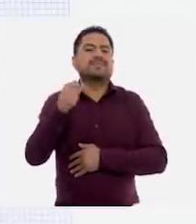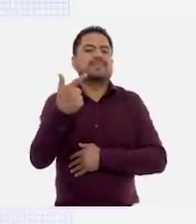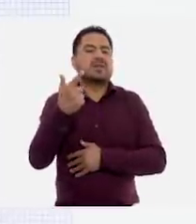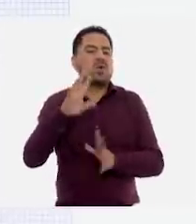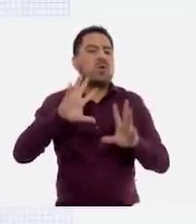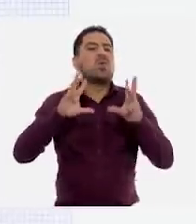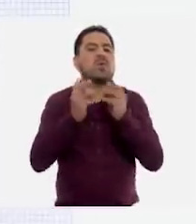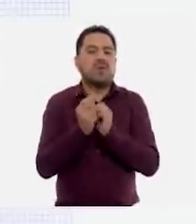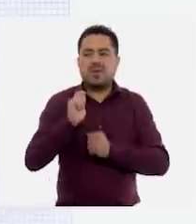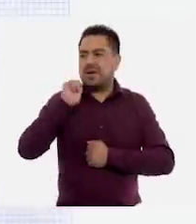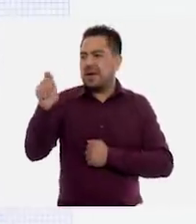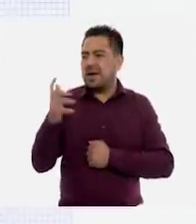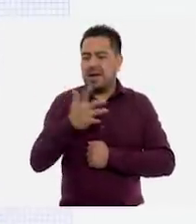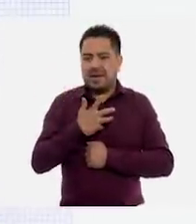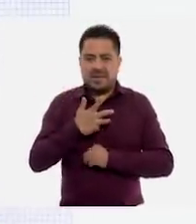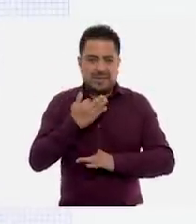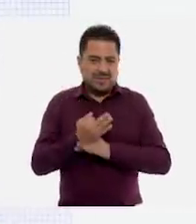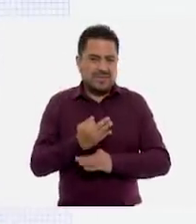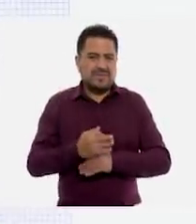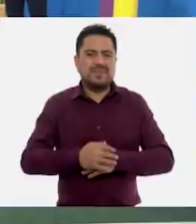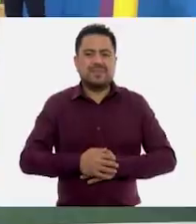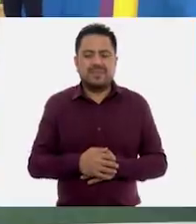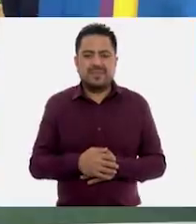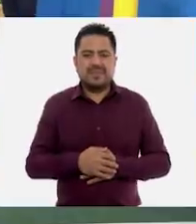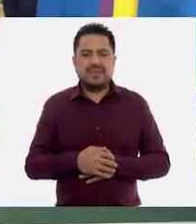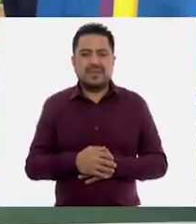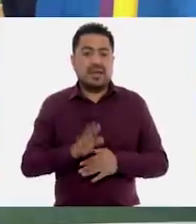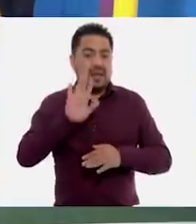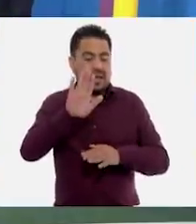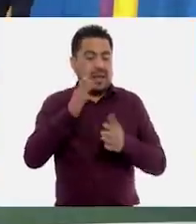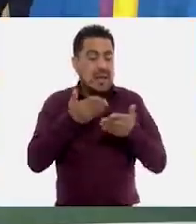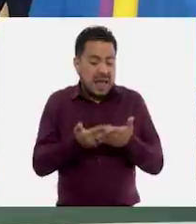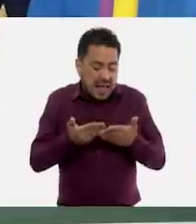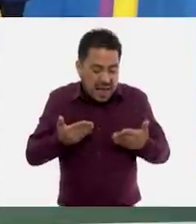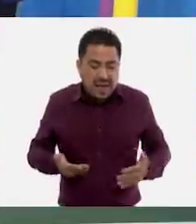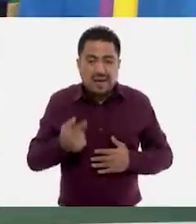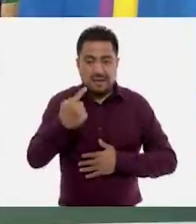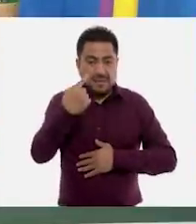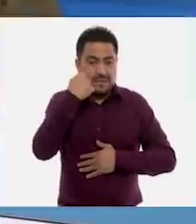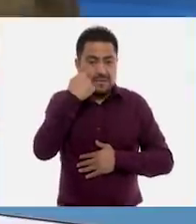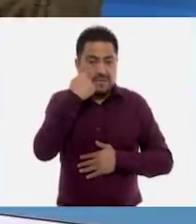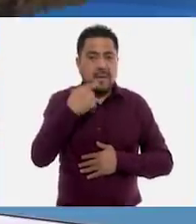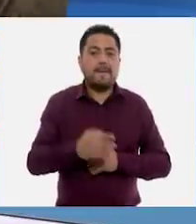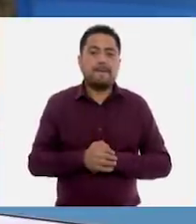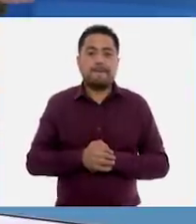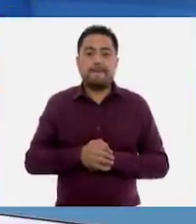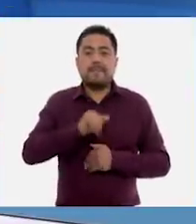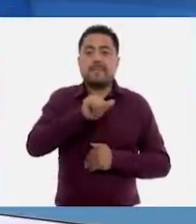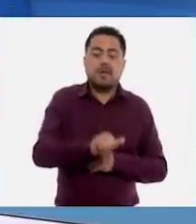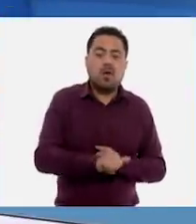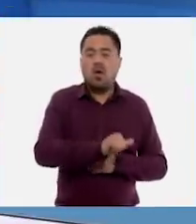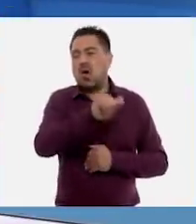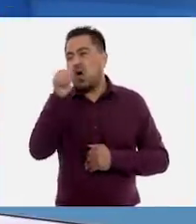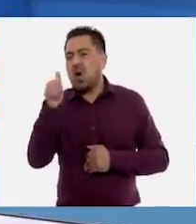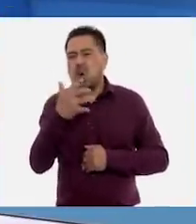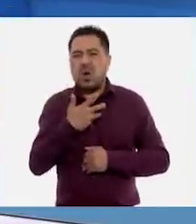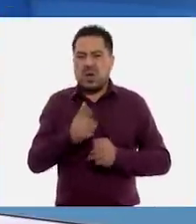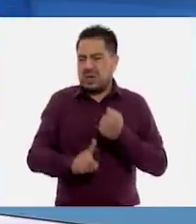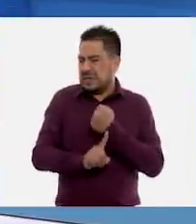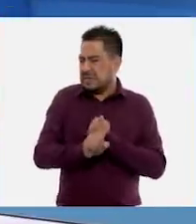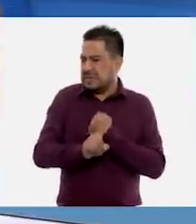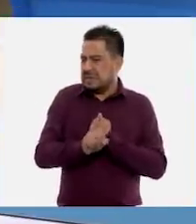367 que tenemos en el dividendo. Ahora fíjense que tengo otro pequeño